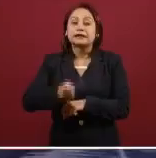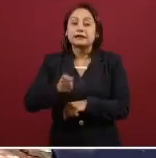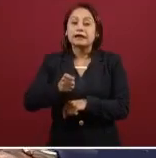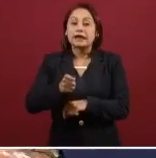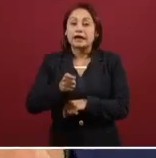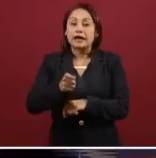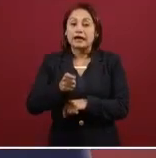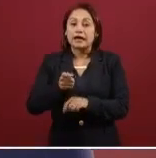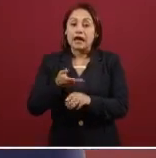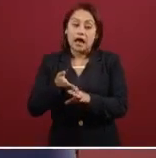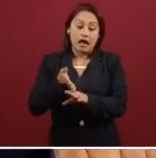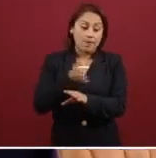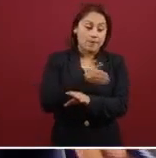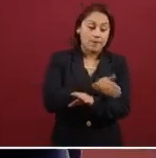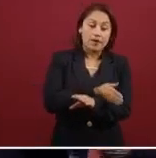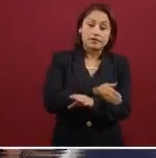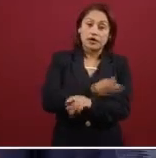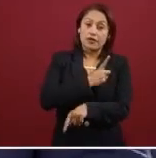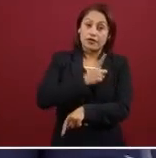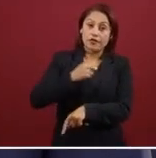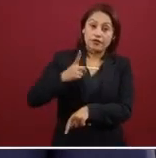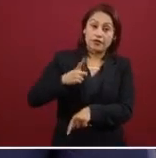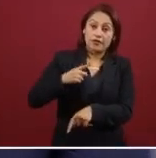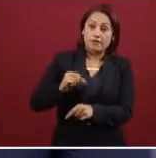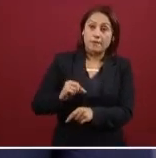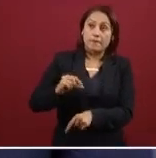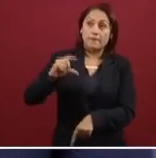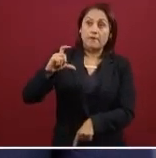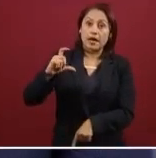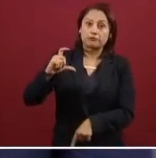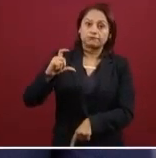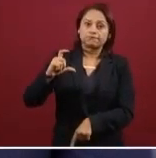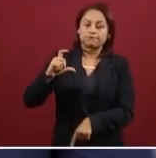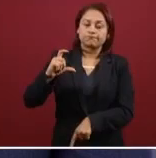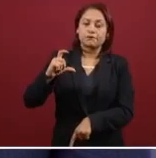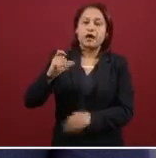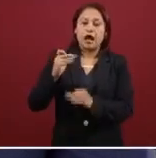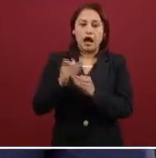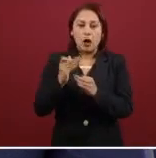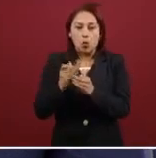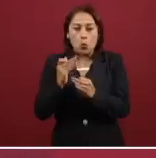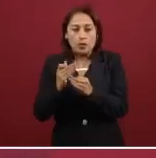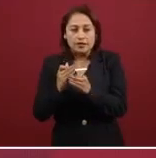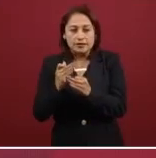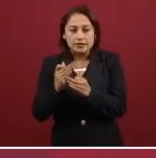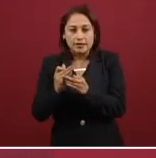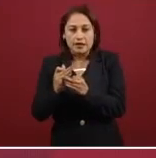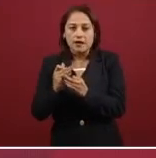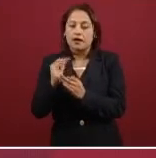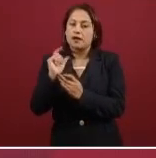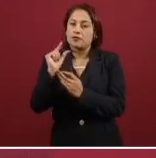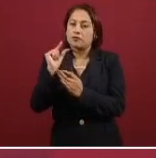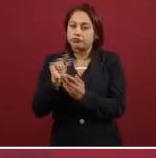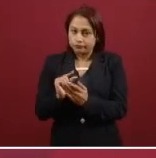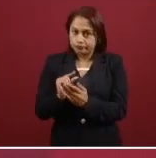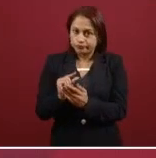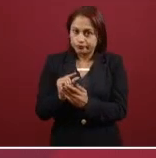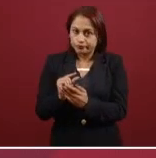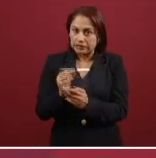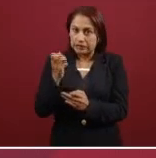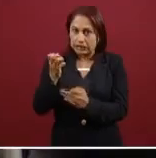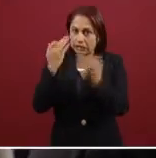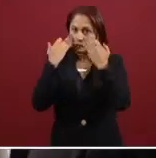hoy que en noviembre del año pasado. Eso lo podemos probar.